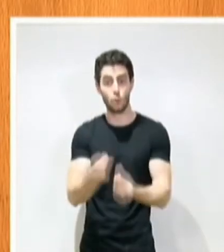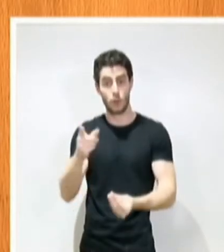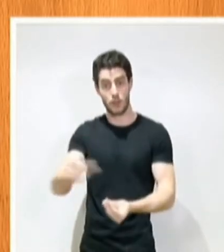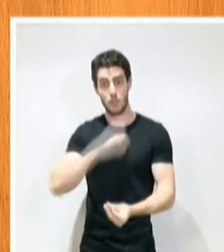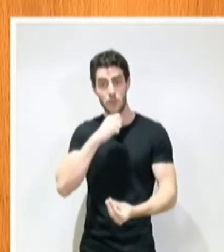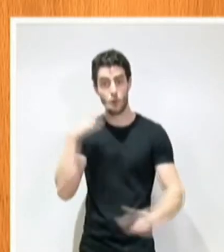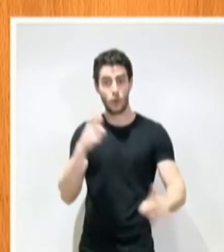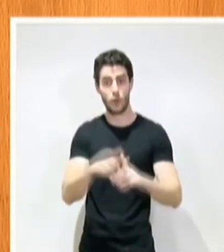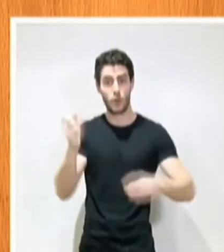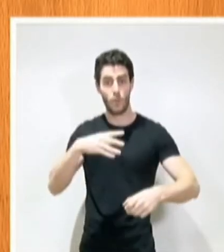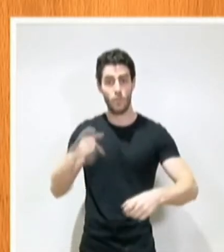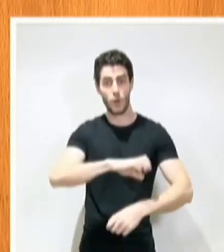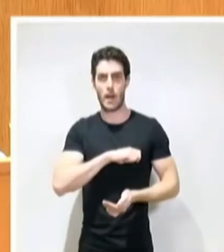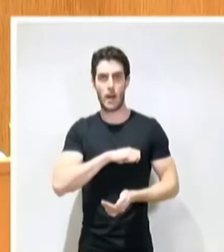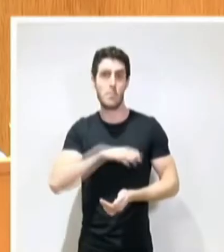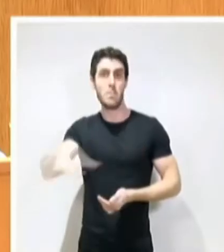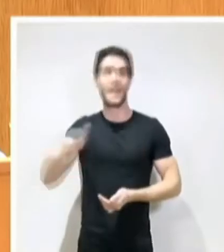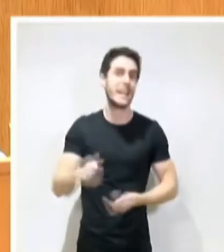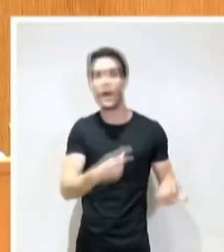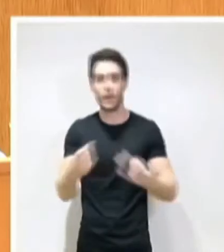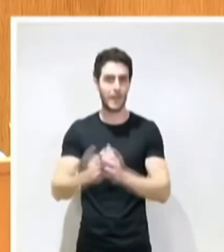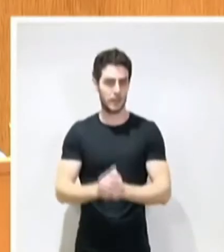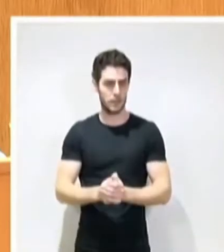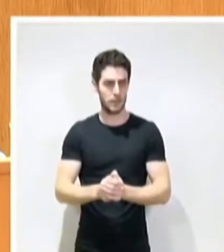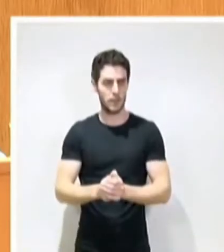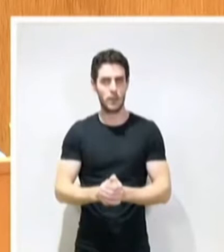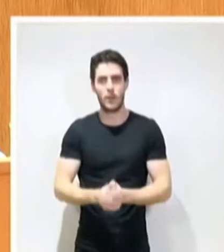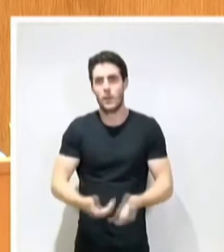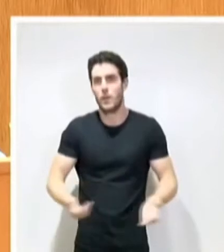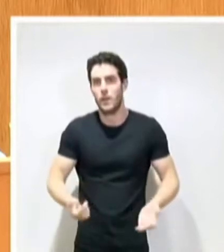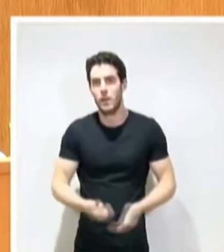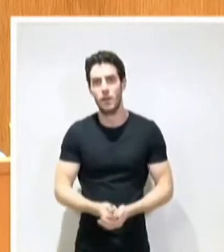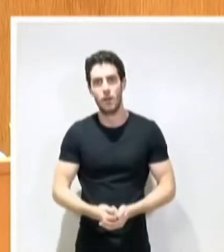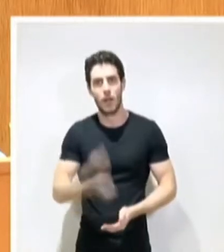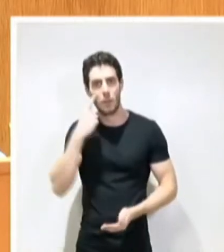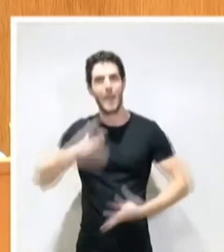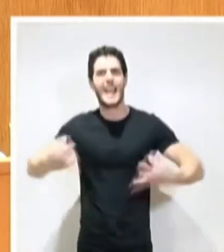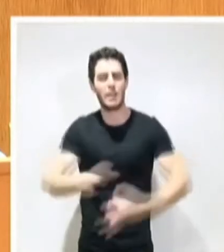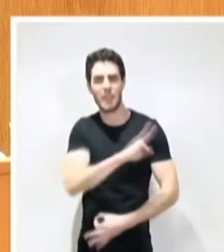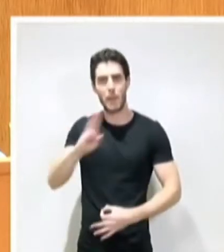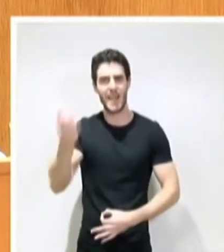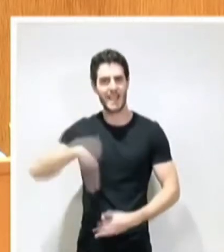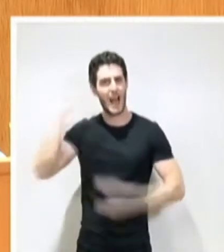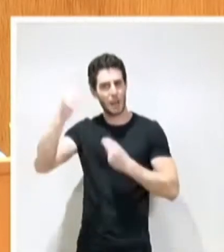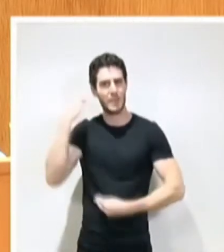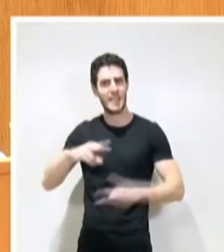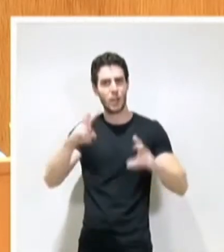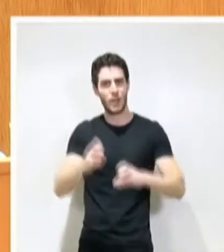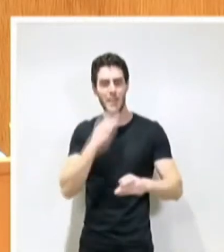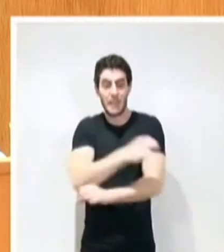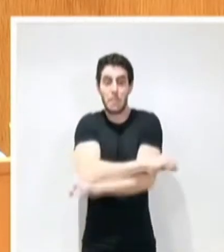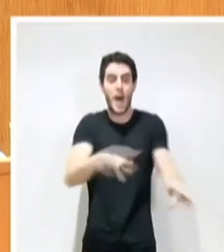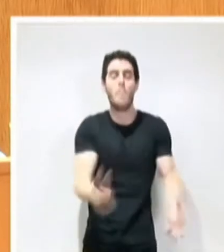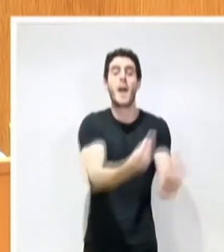europeos sean usados para avanzar y si estoy muy bien señora andreu que les pasa señores del pp ya están pensando en ese cuanto peor